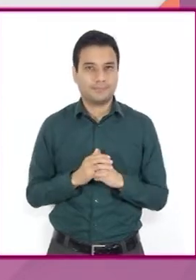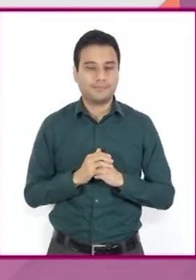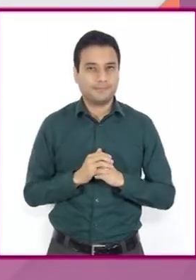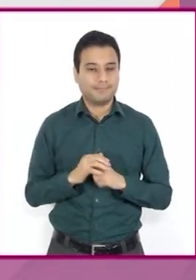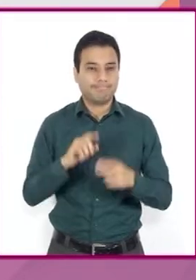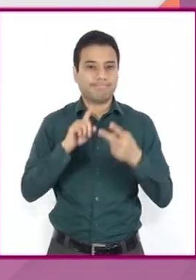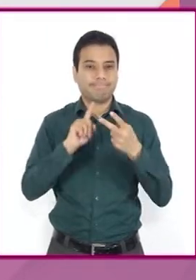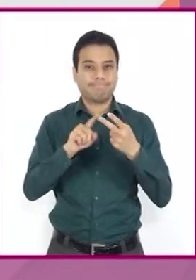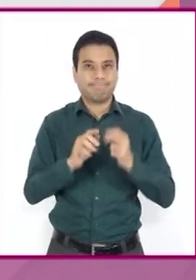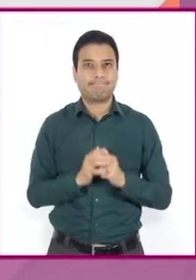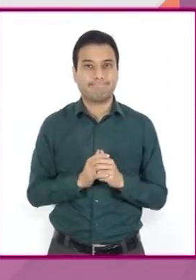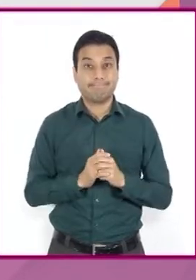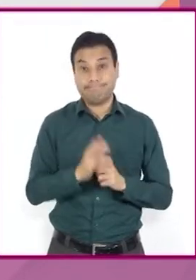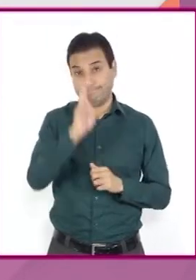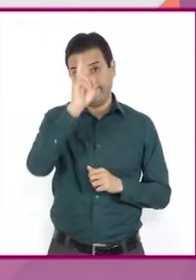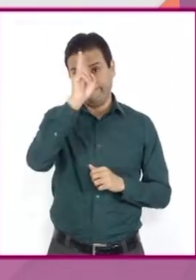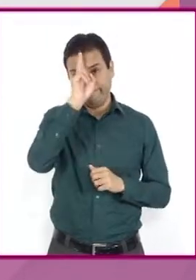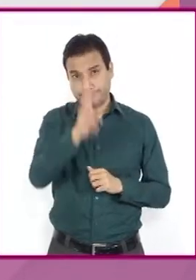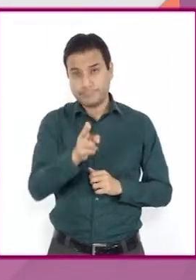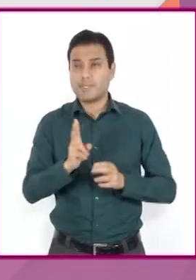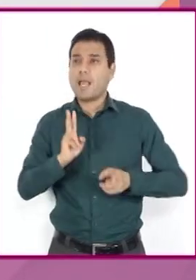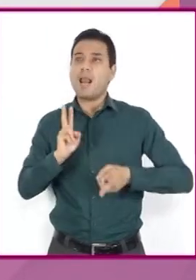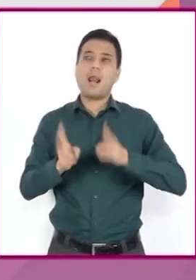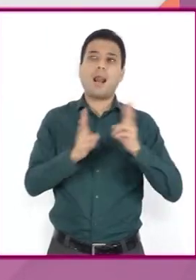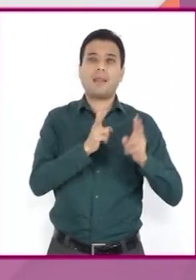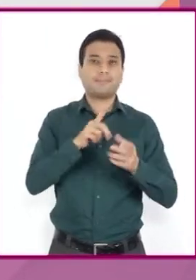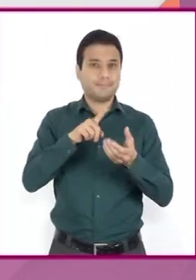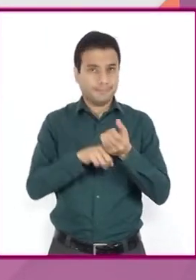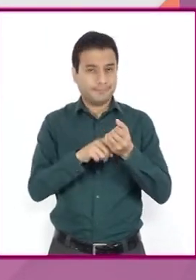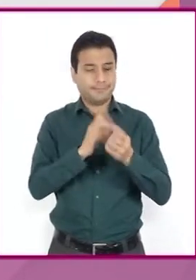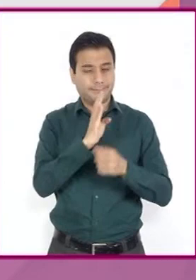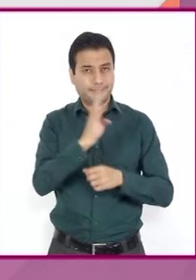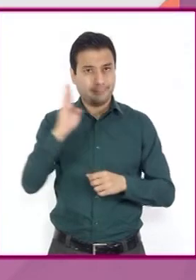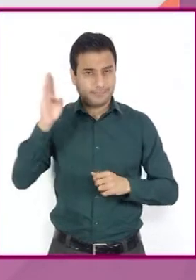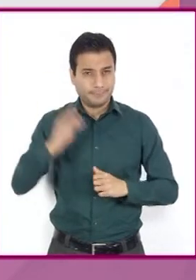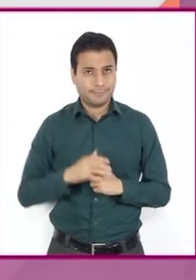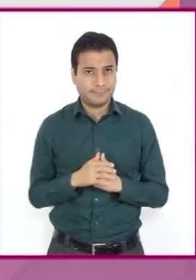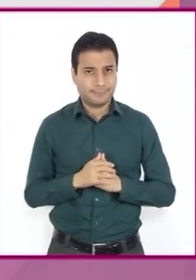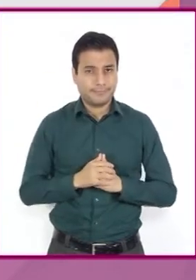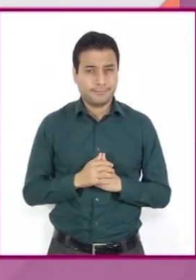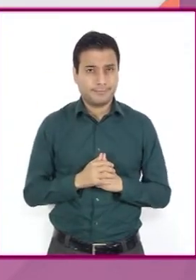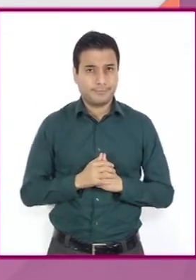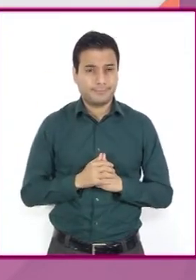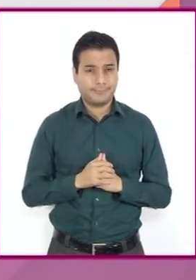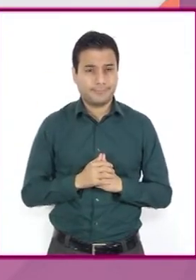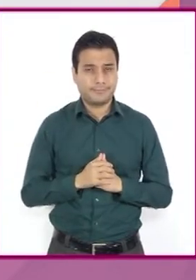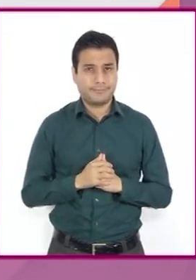2. Está prohibido hablar en voz alta dentro de la biblioteca.